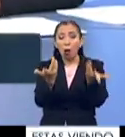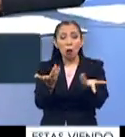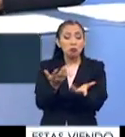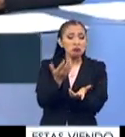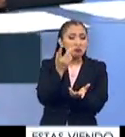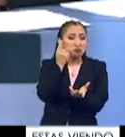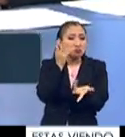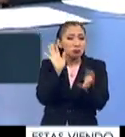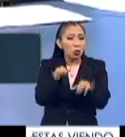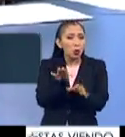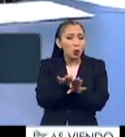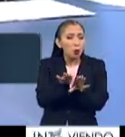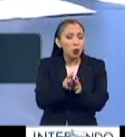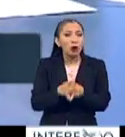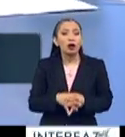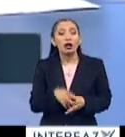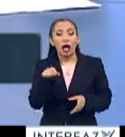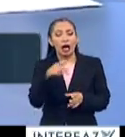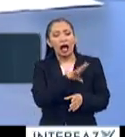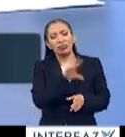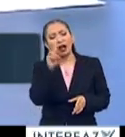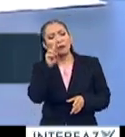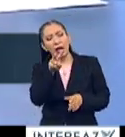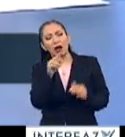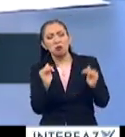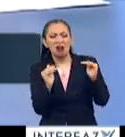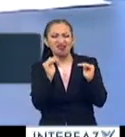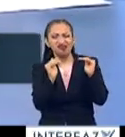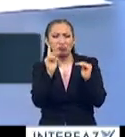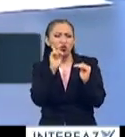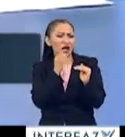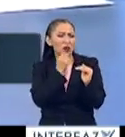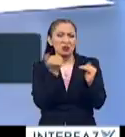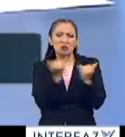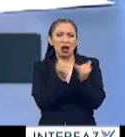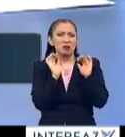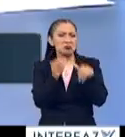o cómo lo ven? Pues en general hemos tenido parejo, ¿eh?